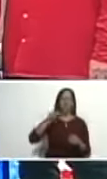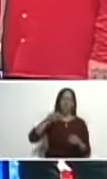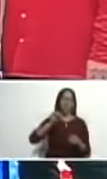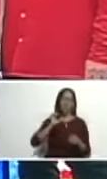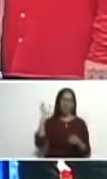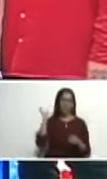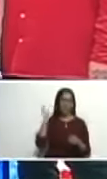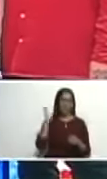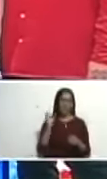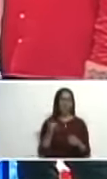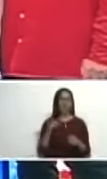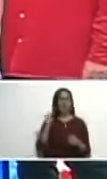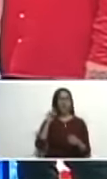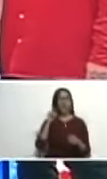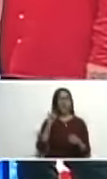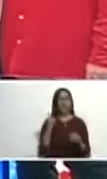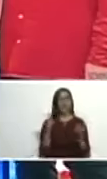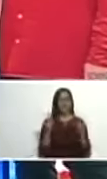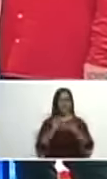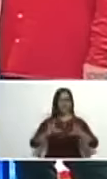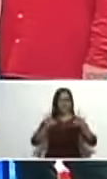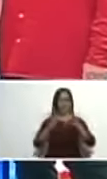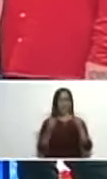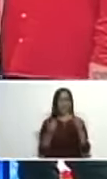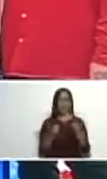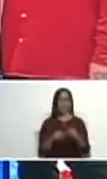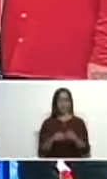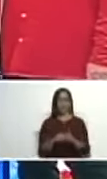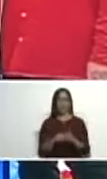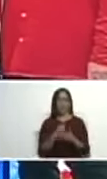Alí lo quería mucho. Era un chamito.